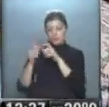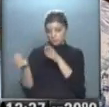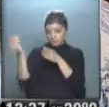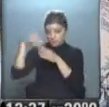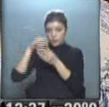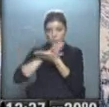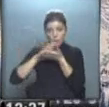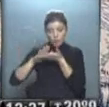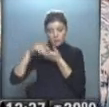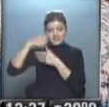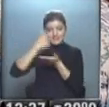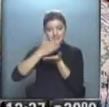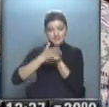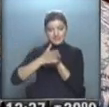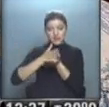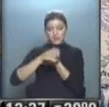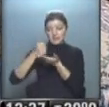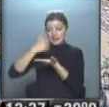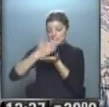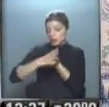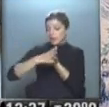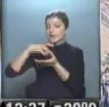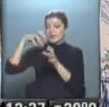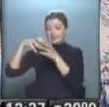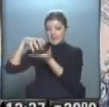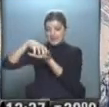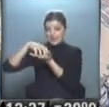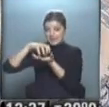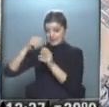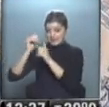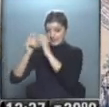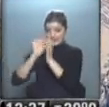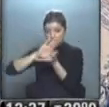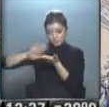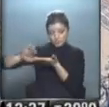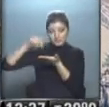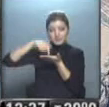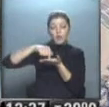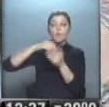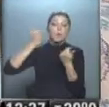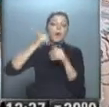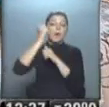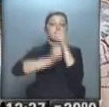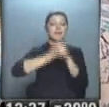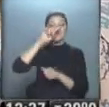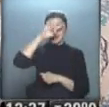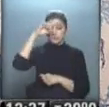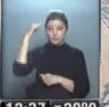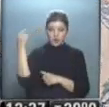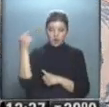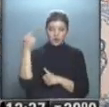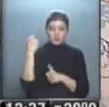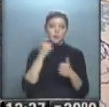en el sector que deje vacante el grupo Clarín podrán ser empresas nacionales que, como bien dijo Daniel, pensemos,